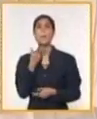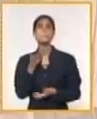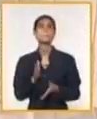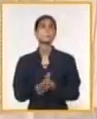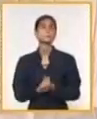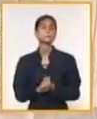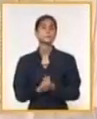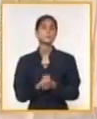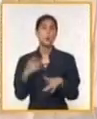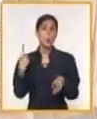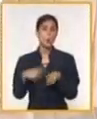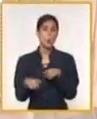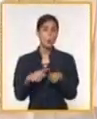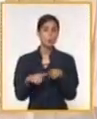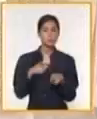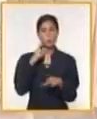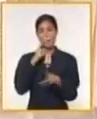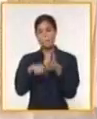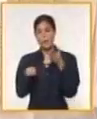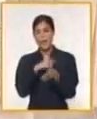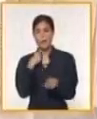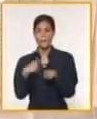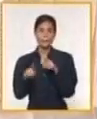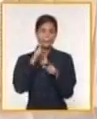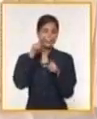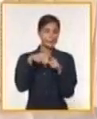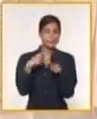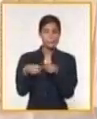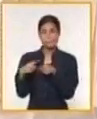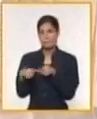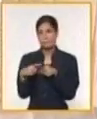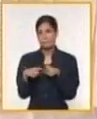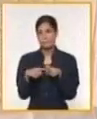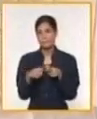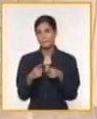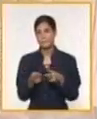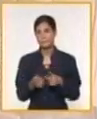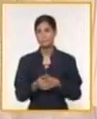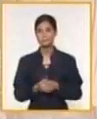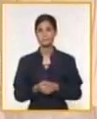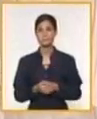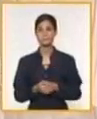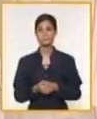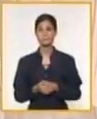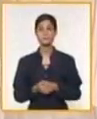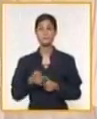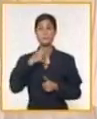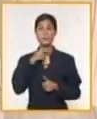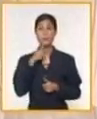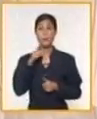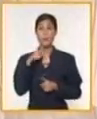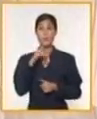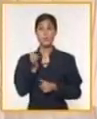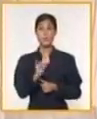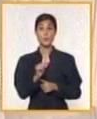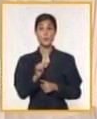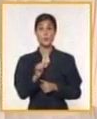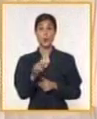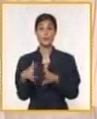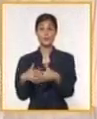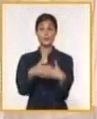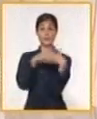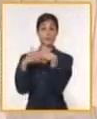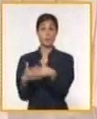otros intereses, más allá, porque fíjate, ese lobby sionista es fuerte, pero ese lobby sionista también interesa que Estados Unidos sea